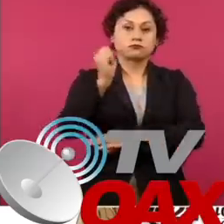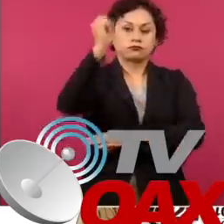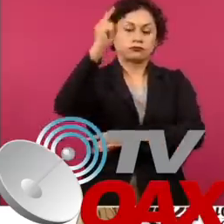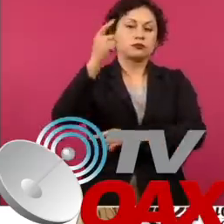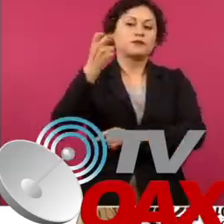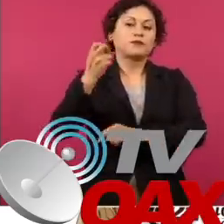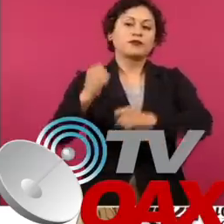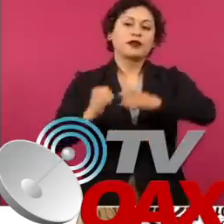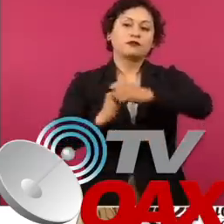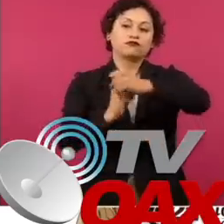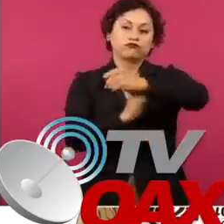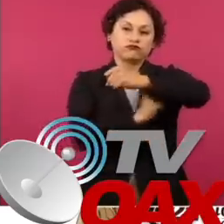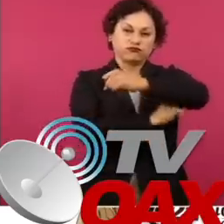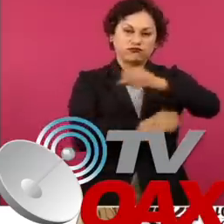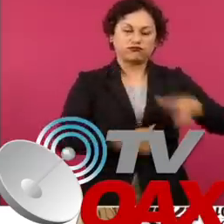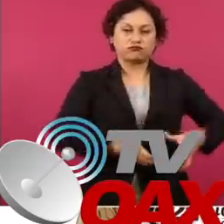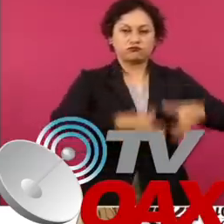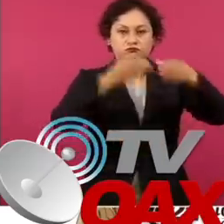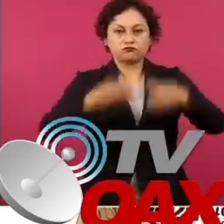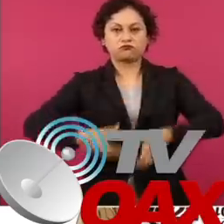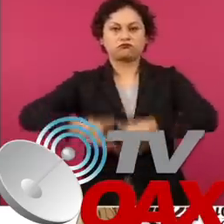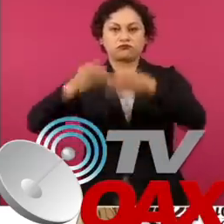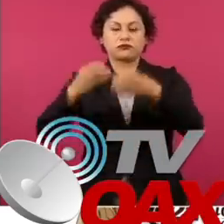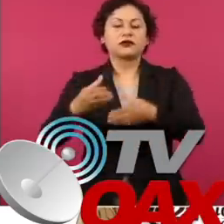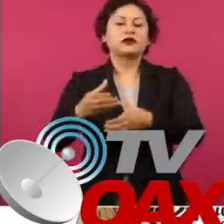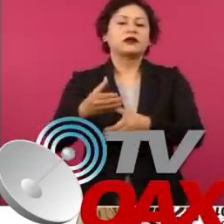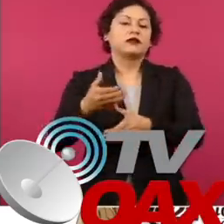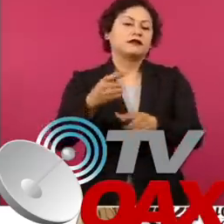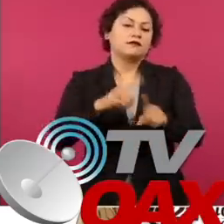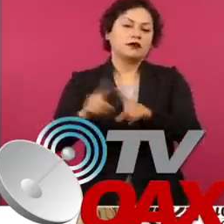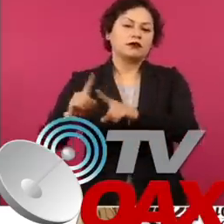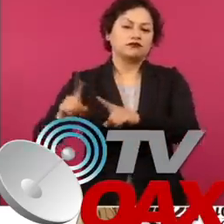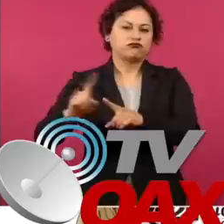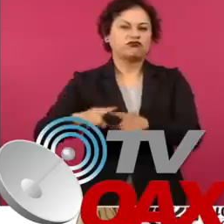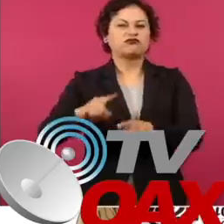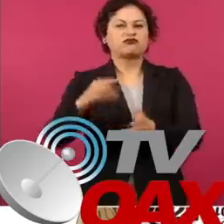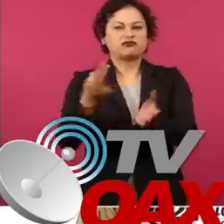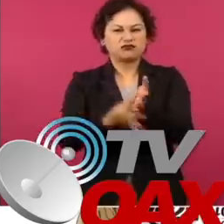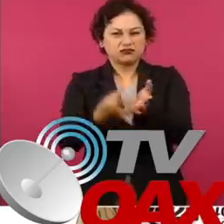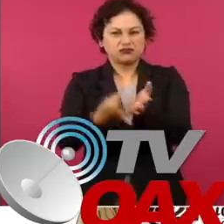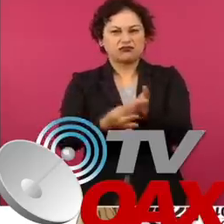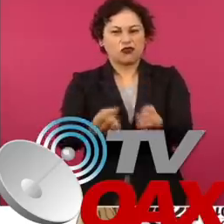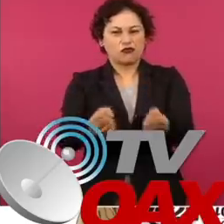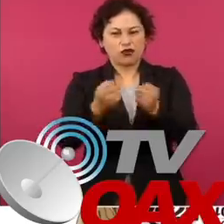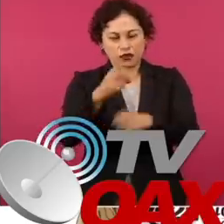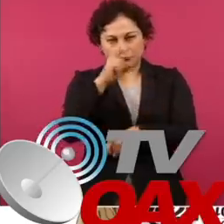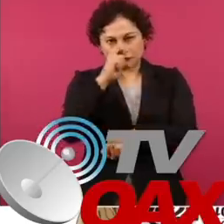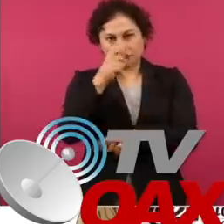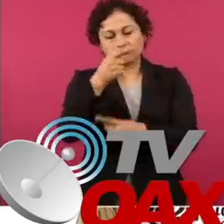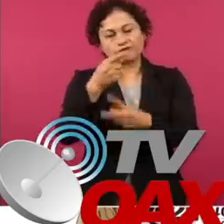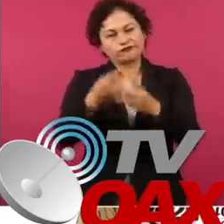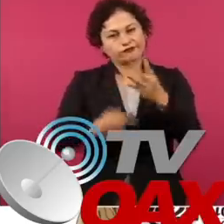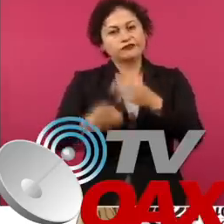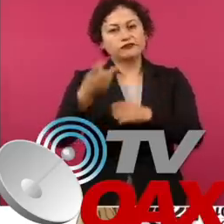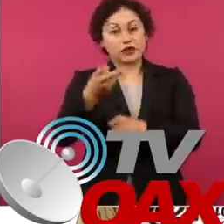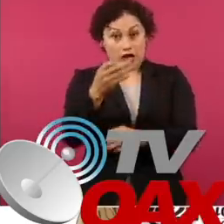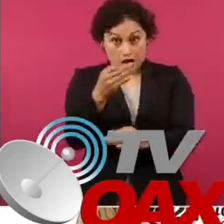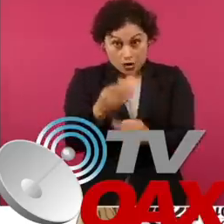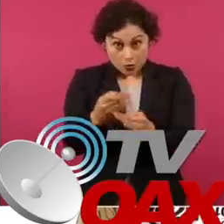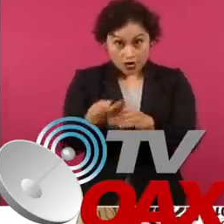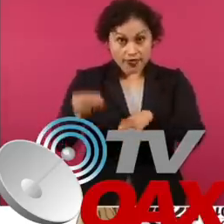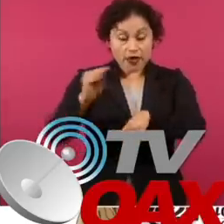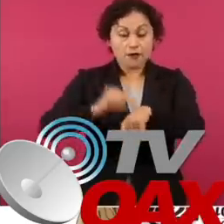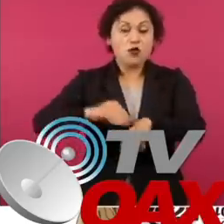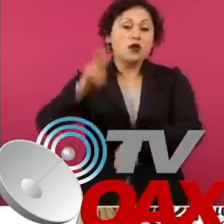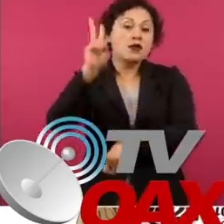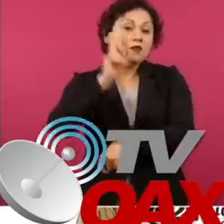de concreto y 6,400 toneladas de diferentes tipos de acero. Un modelo de esta estructura está siendo sometido a pruebas en el túnel de